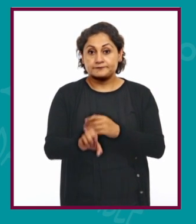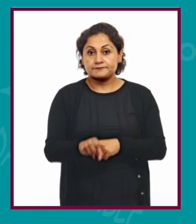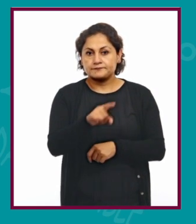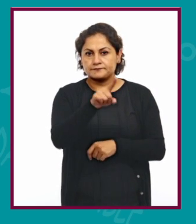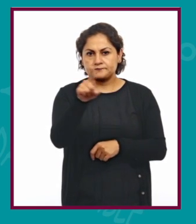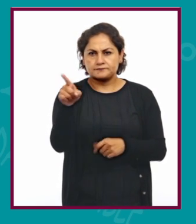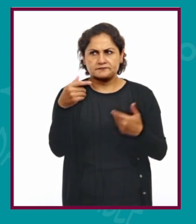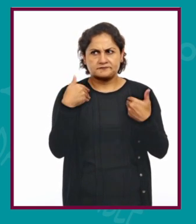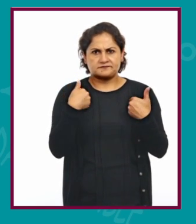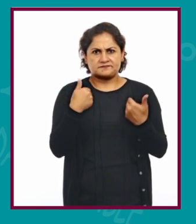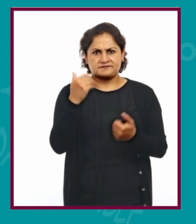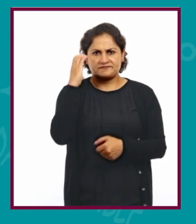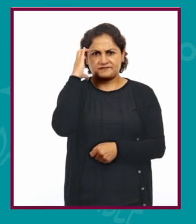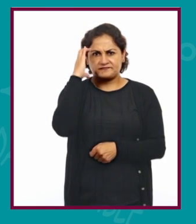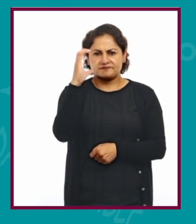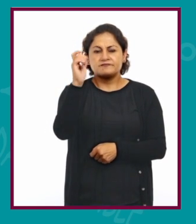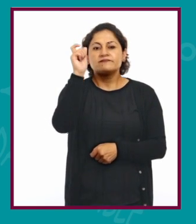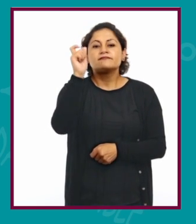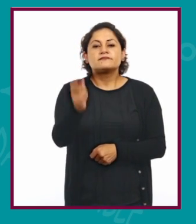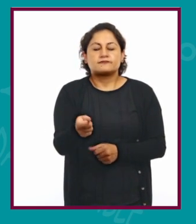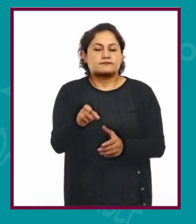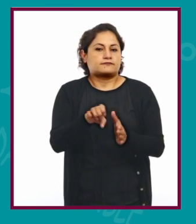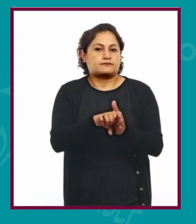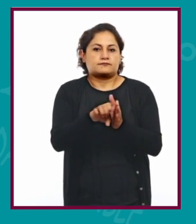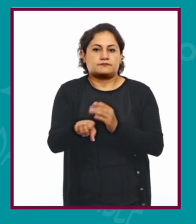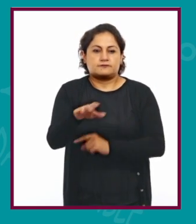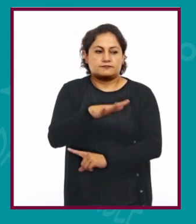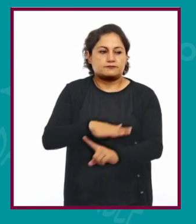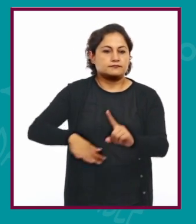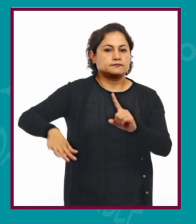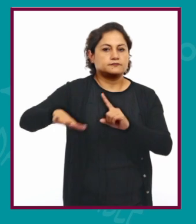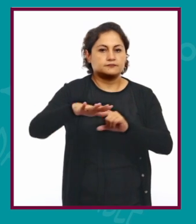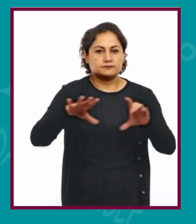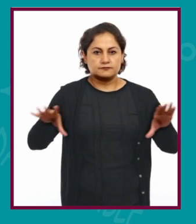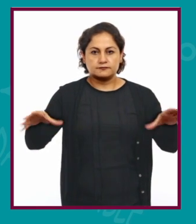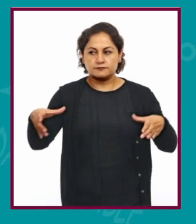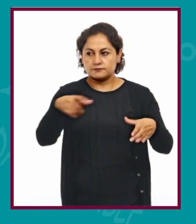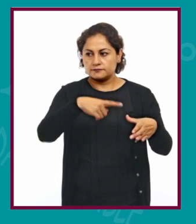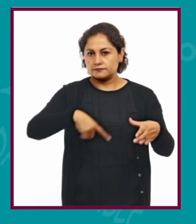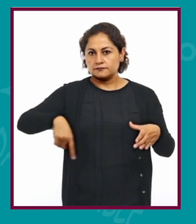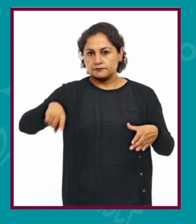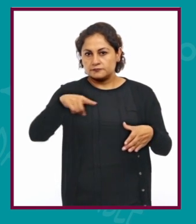Una de las claves para poder entender esto es el medio en el que